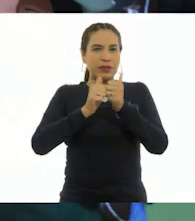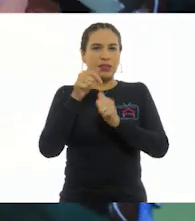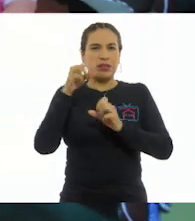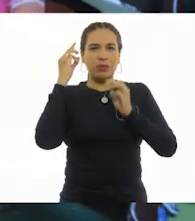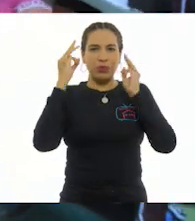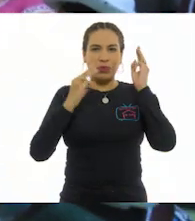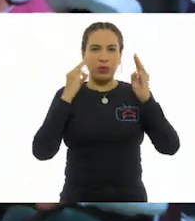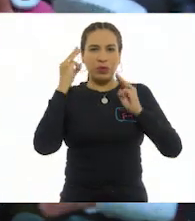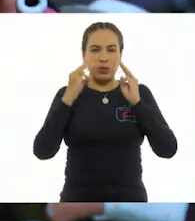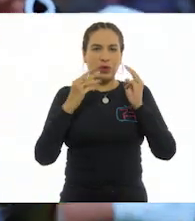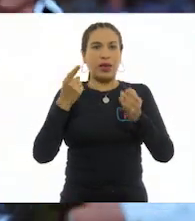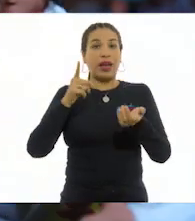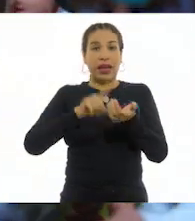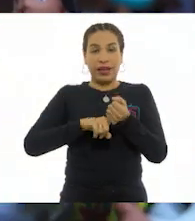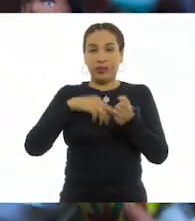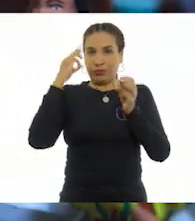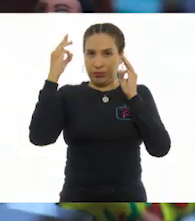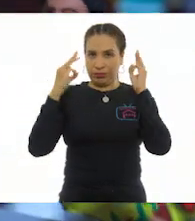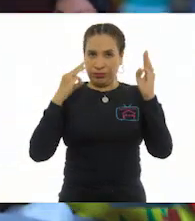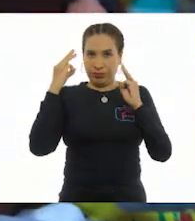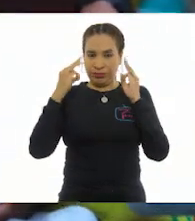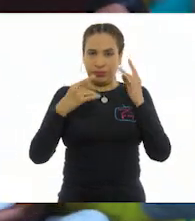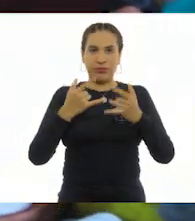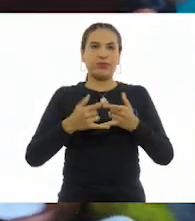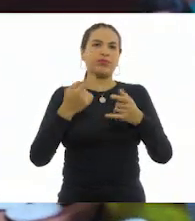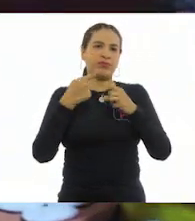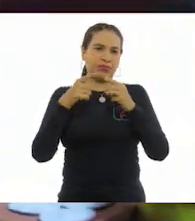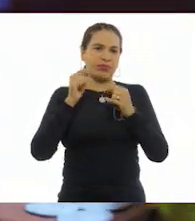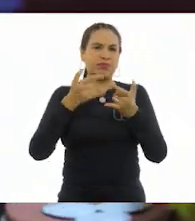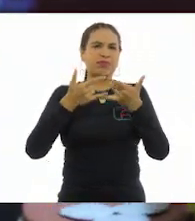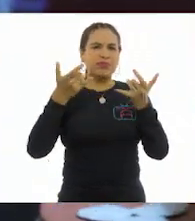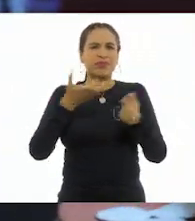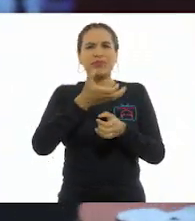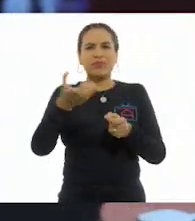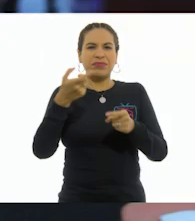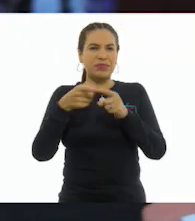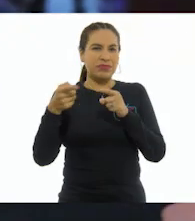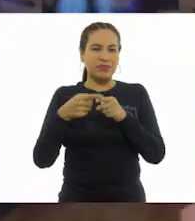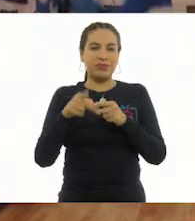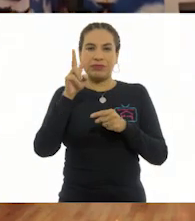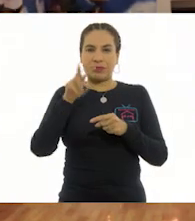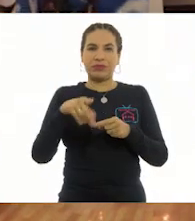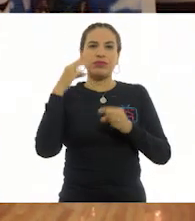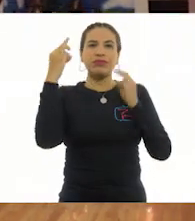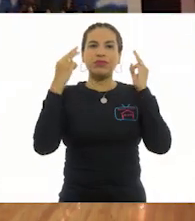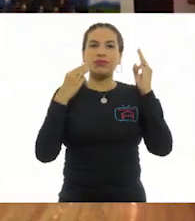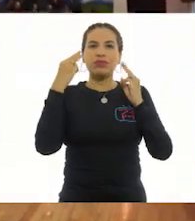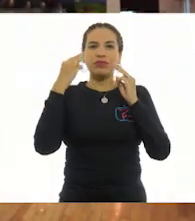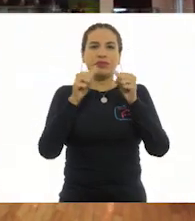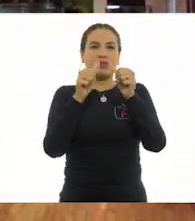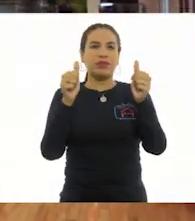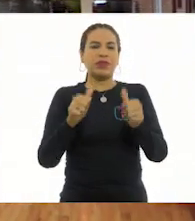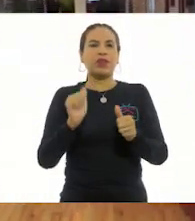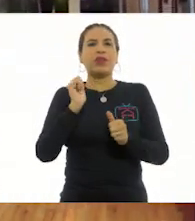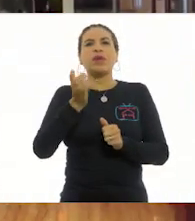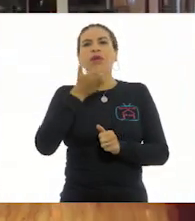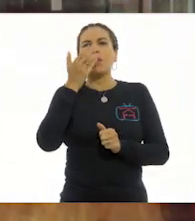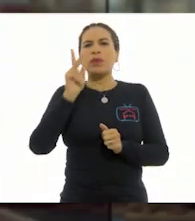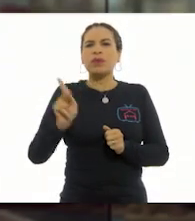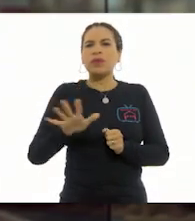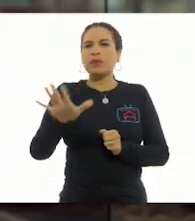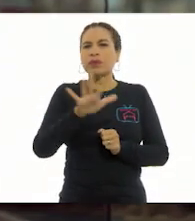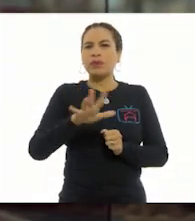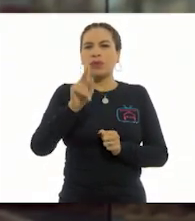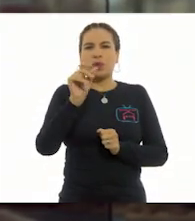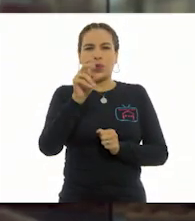museo en ser, además de un museo de la historia de la agricultura, es también realmente un museo de arte popular. Y